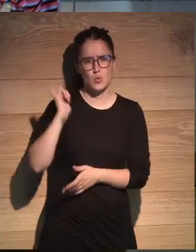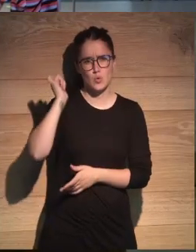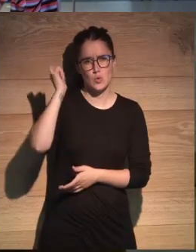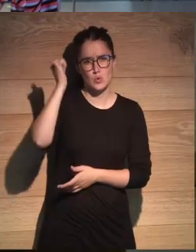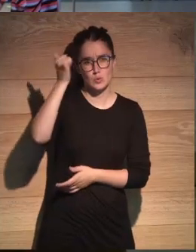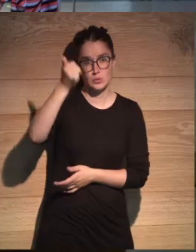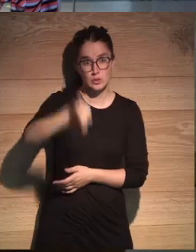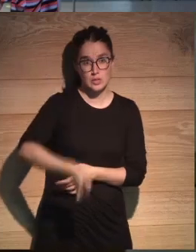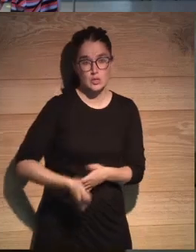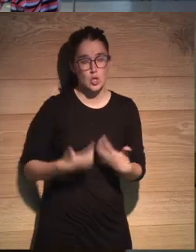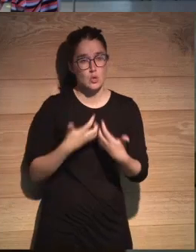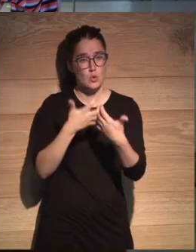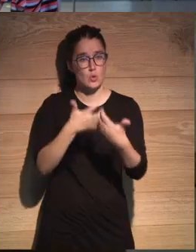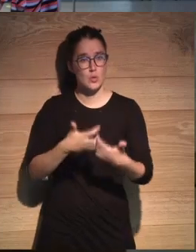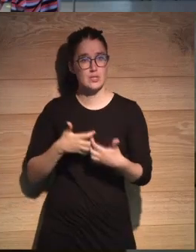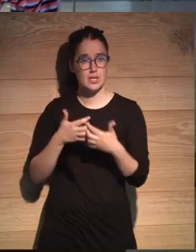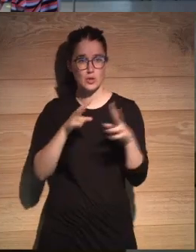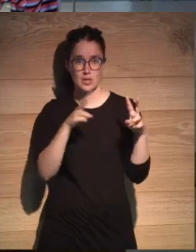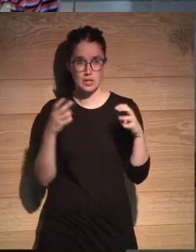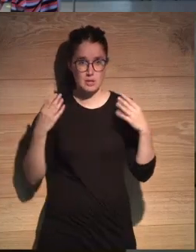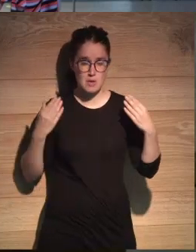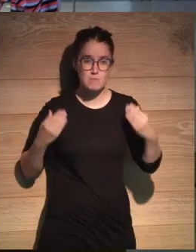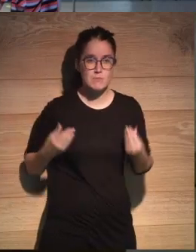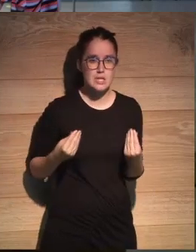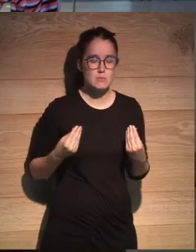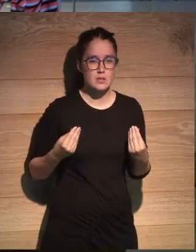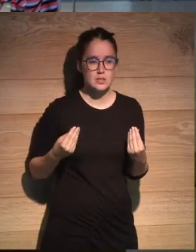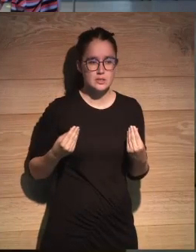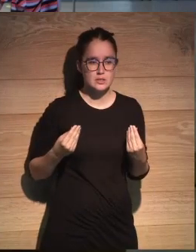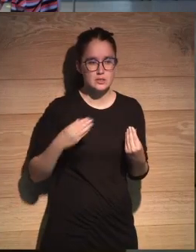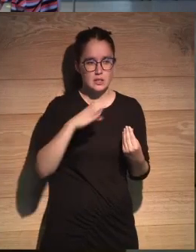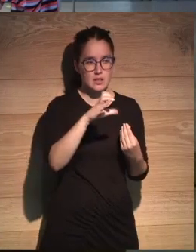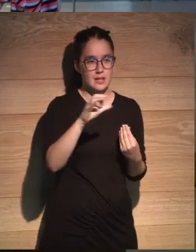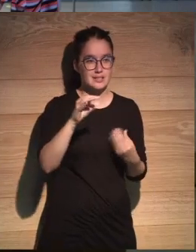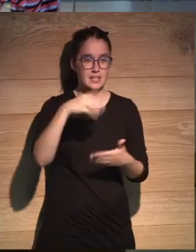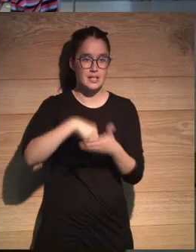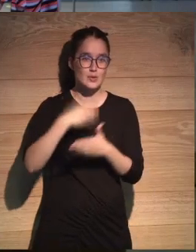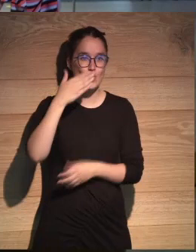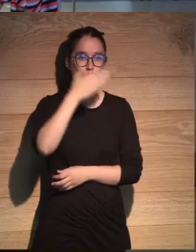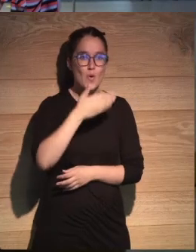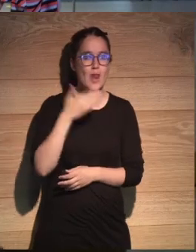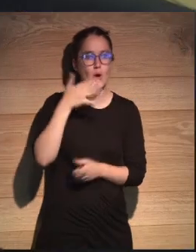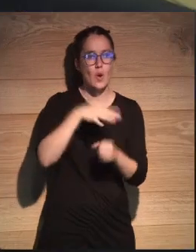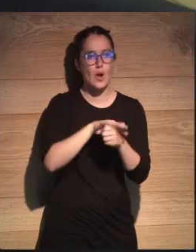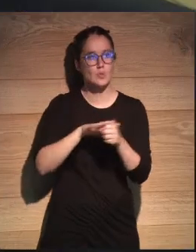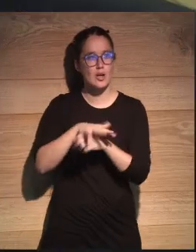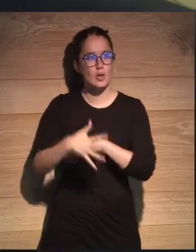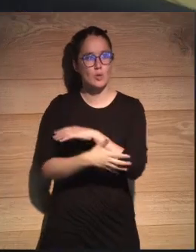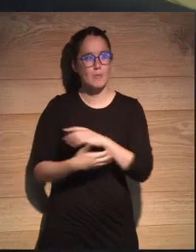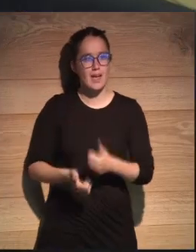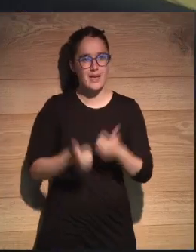muchos años peleando en el asunto. El CSIC en la escuela, llegar a los barrios más pobres,